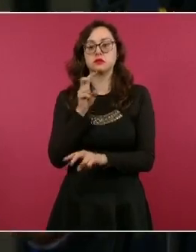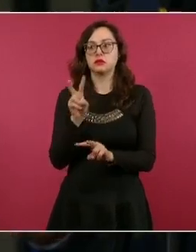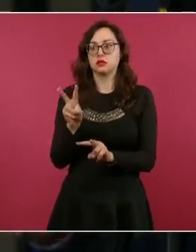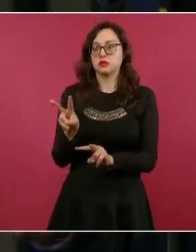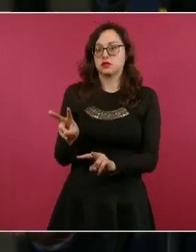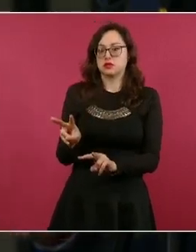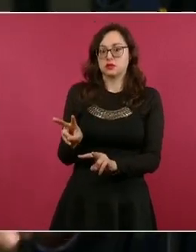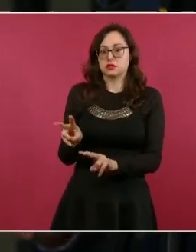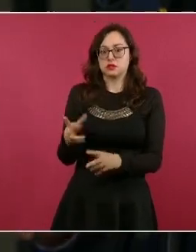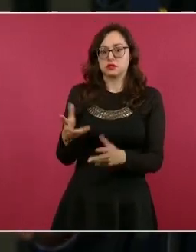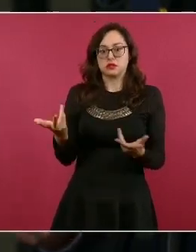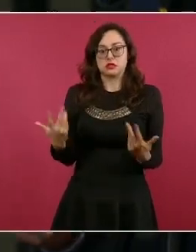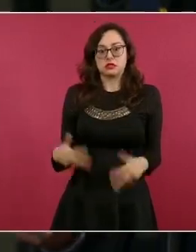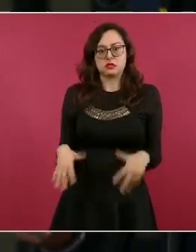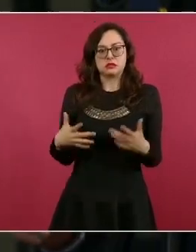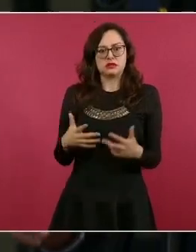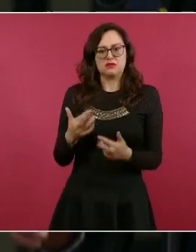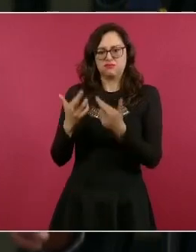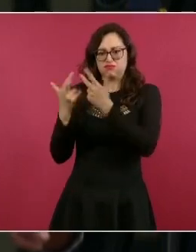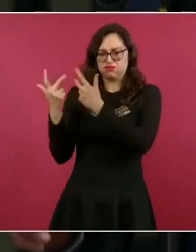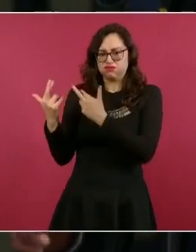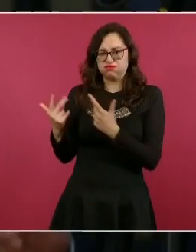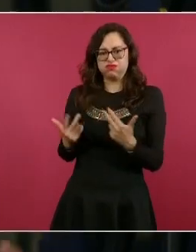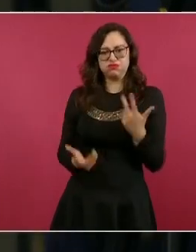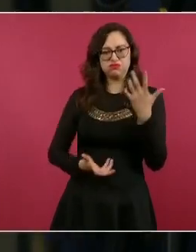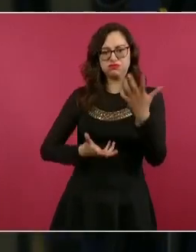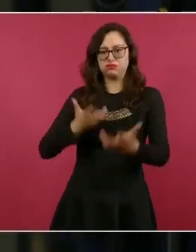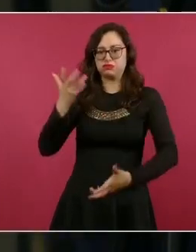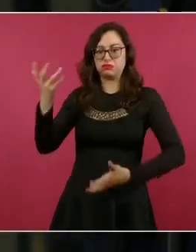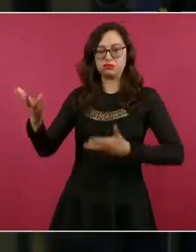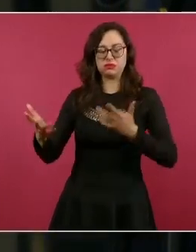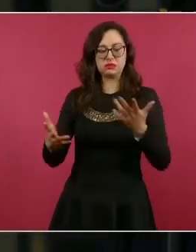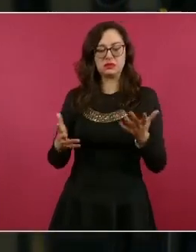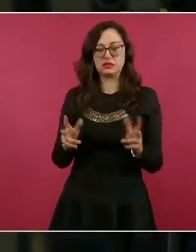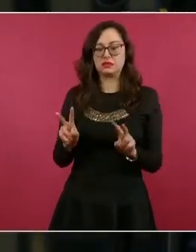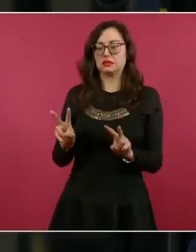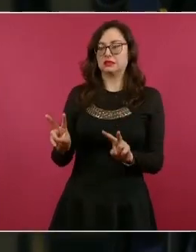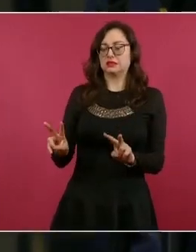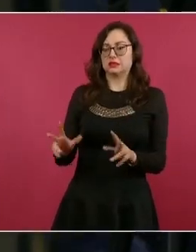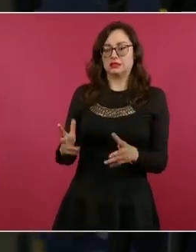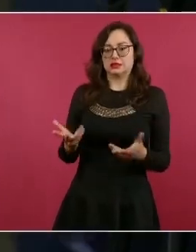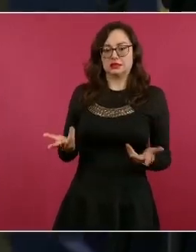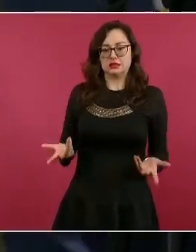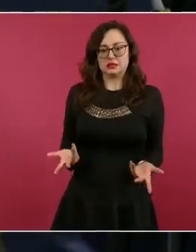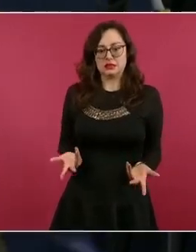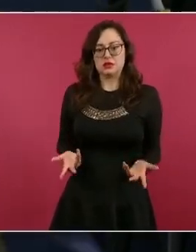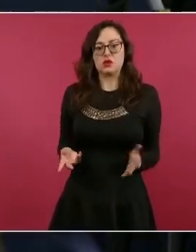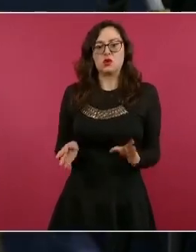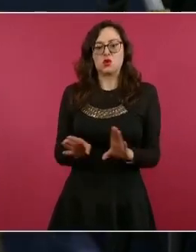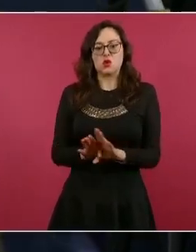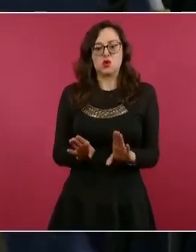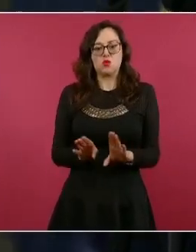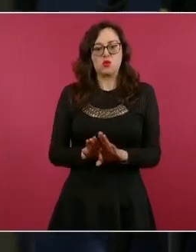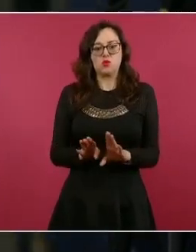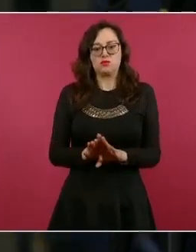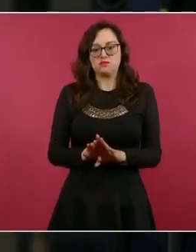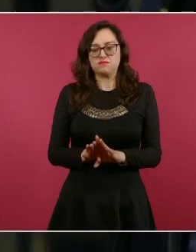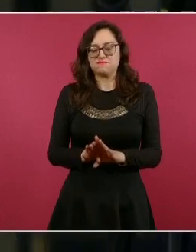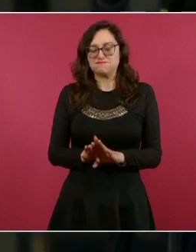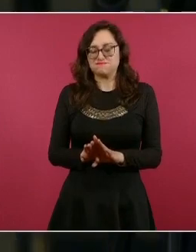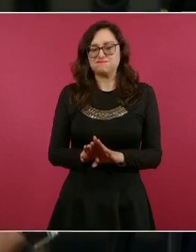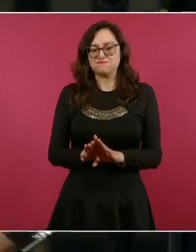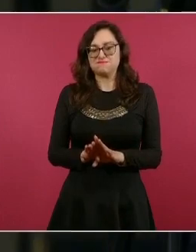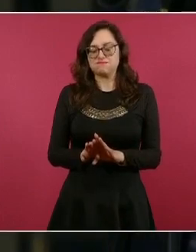estos motines o la intervención de las autoridades para que no se den este tipo de hechos